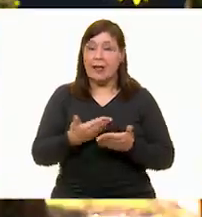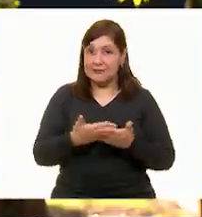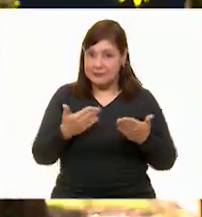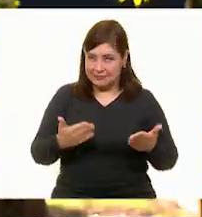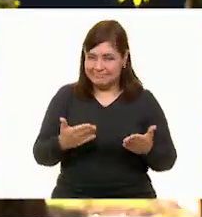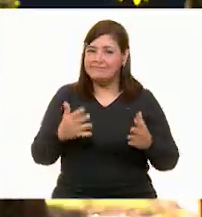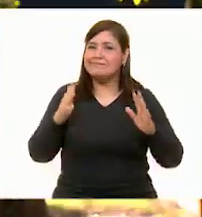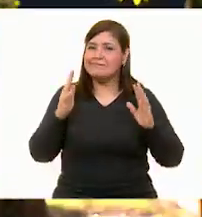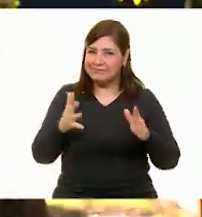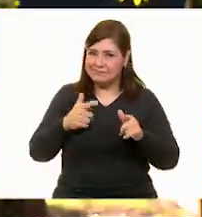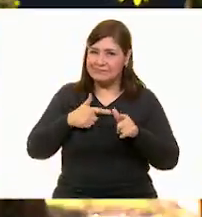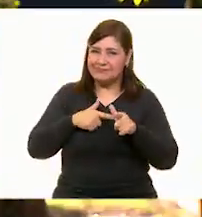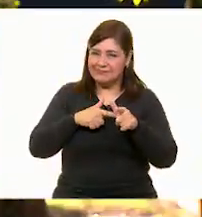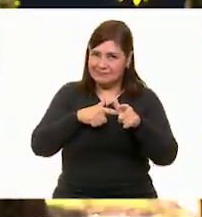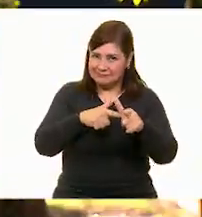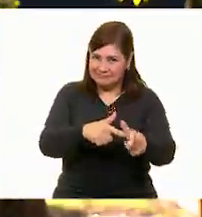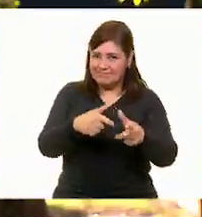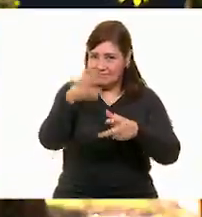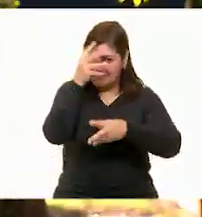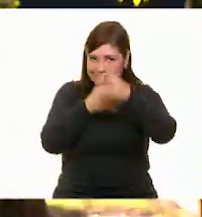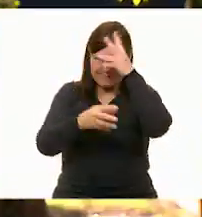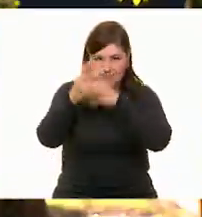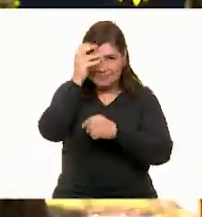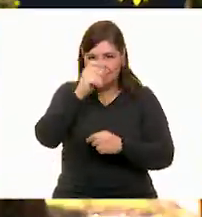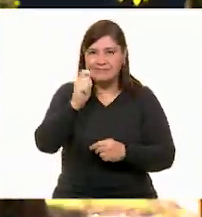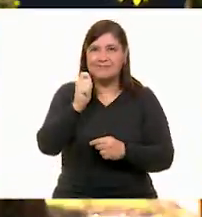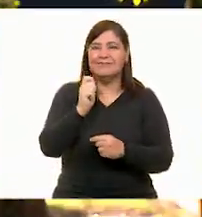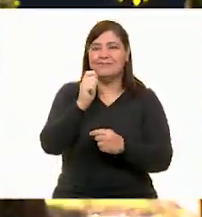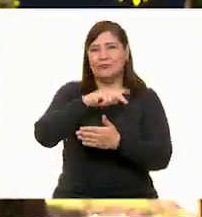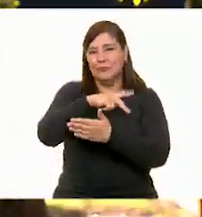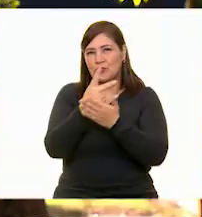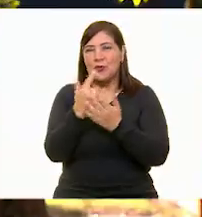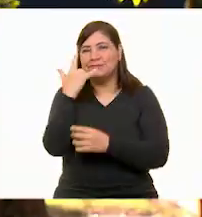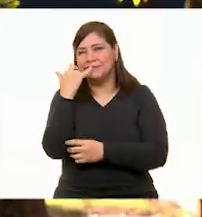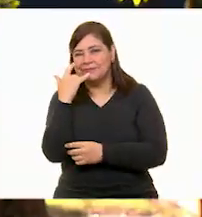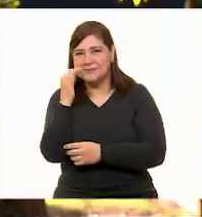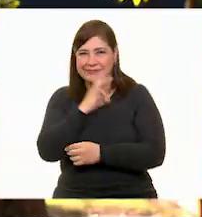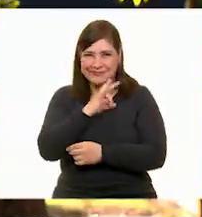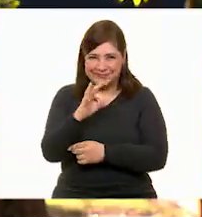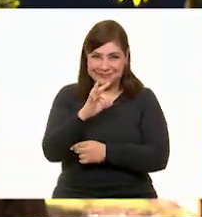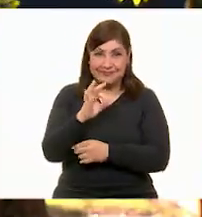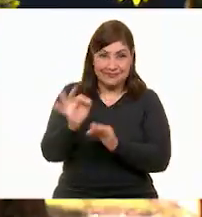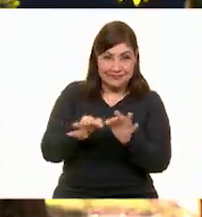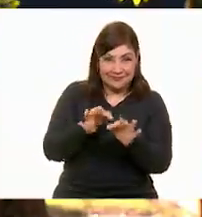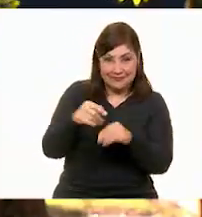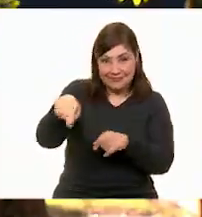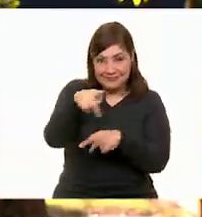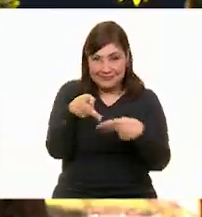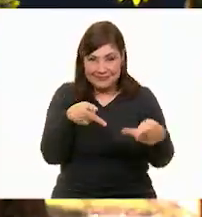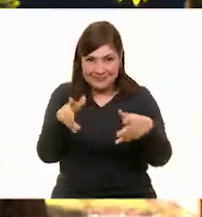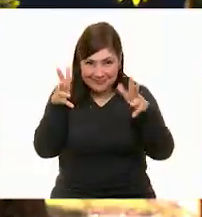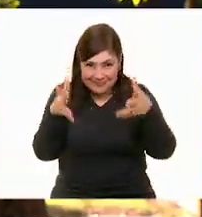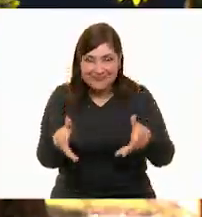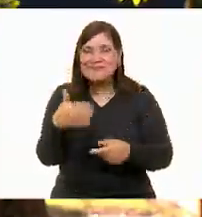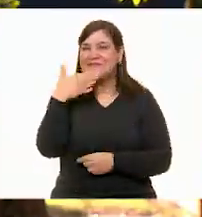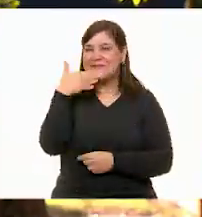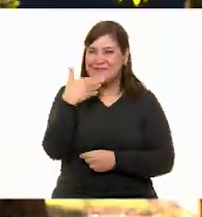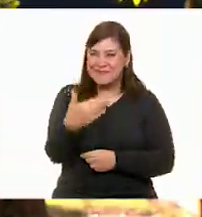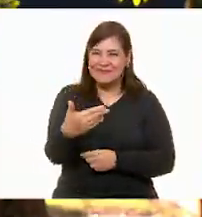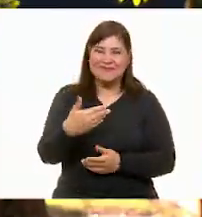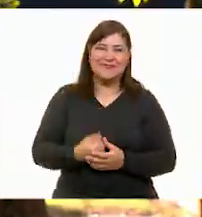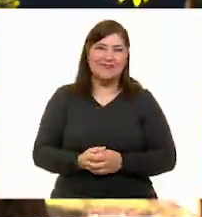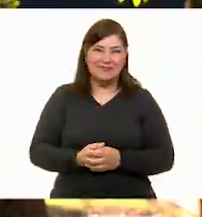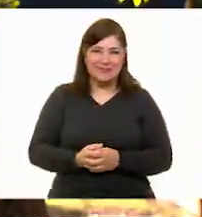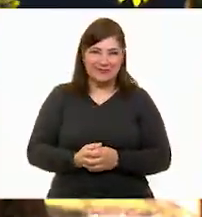Ahora es momento de seguir con el programa de hoy. ¿Listas? ¿Listos? ¡Muy